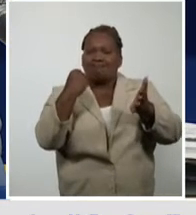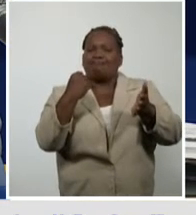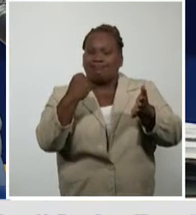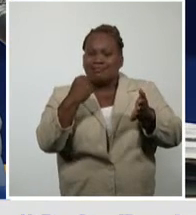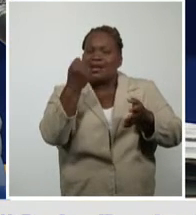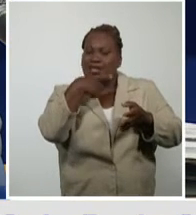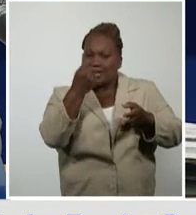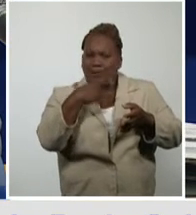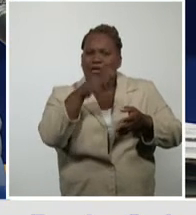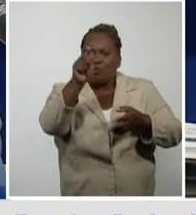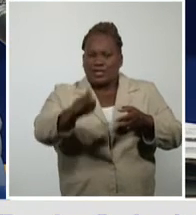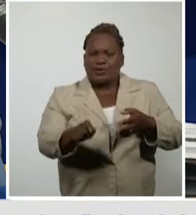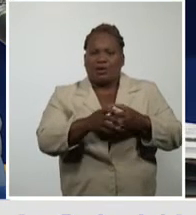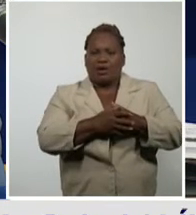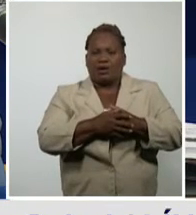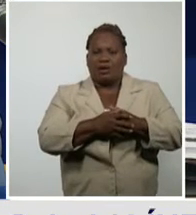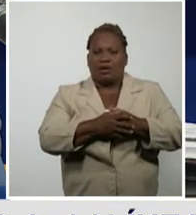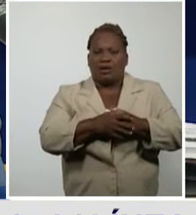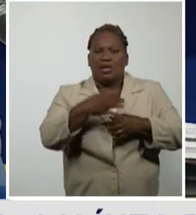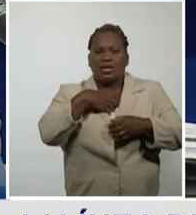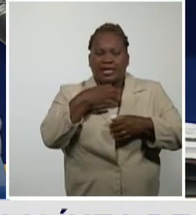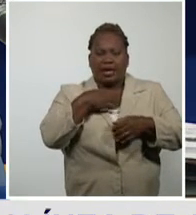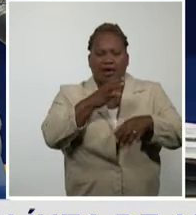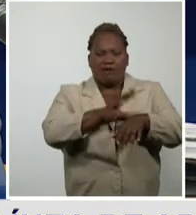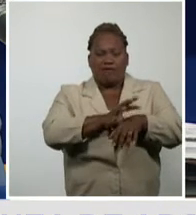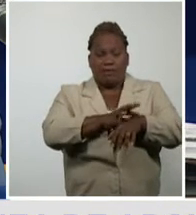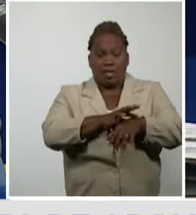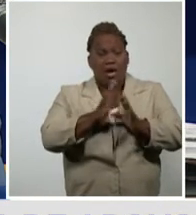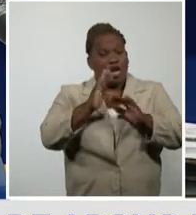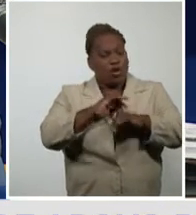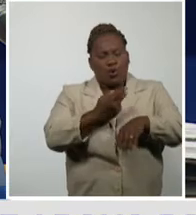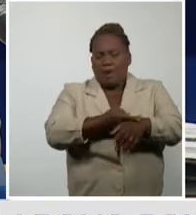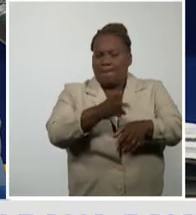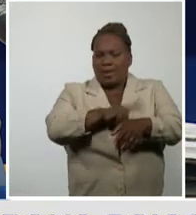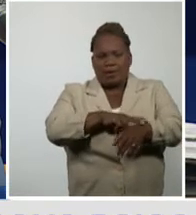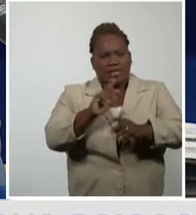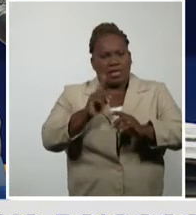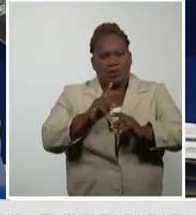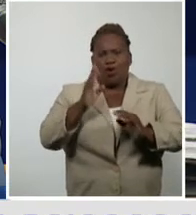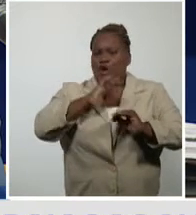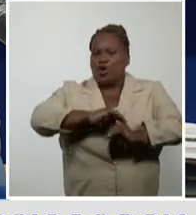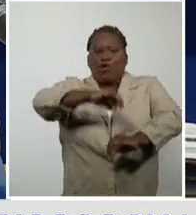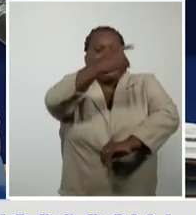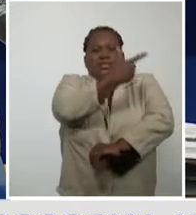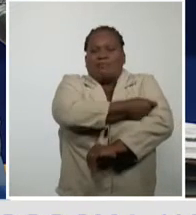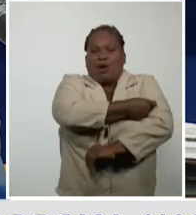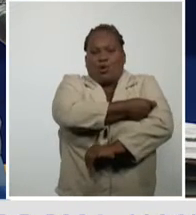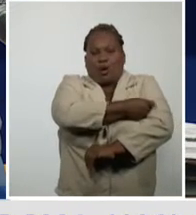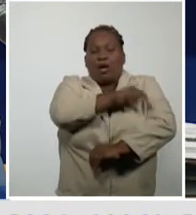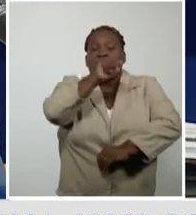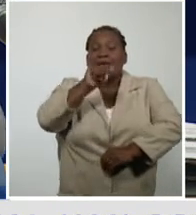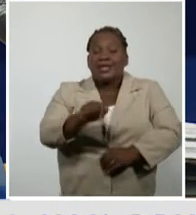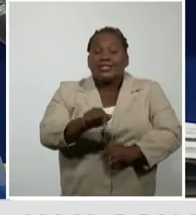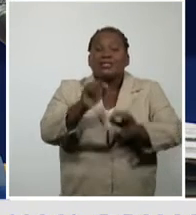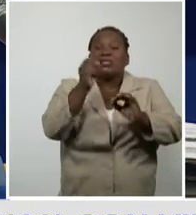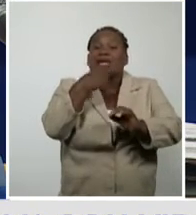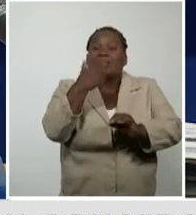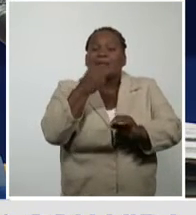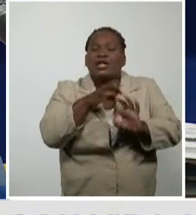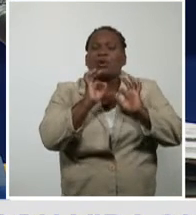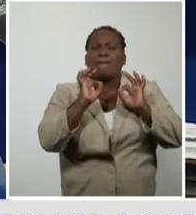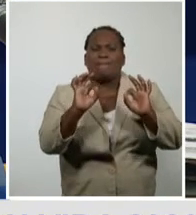pacientes con coronavirus. Reitero, no es preventivo, no es una vacuna, es un tratamiento específicamente